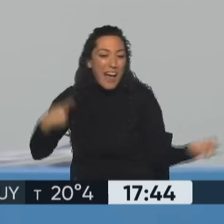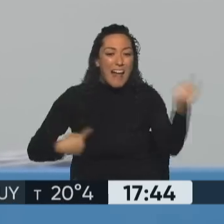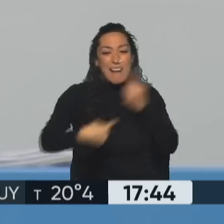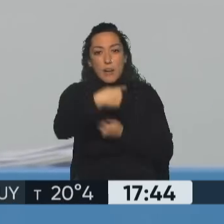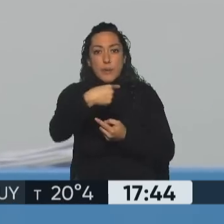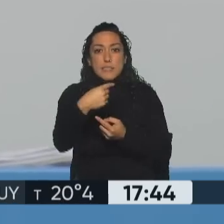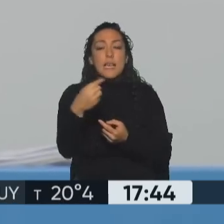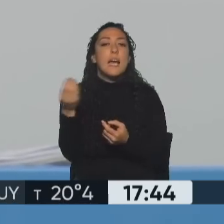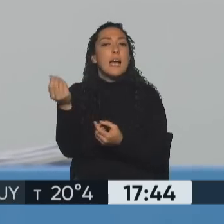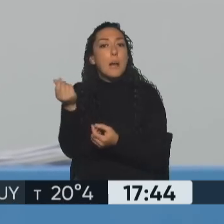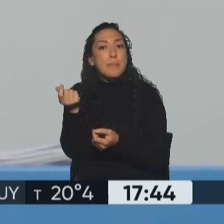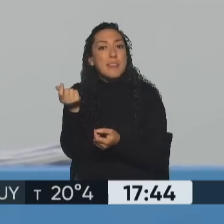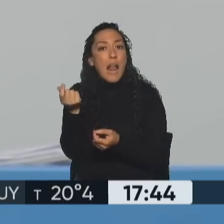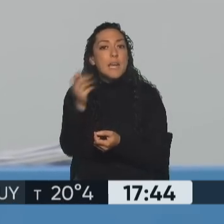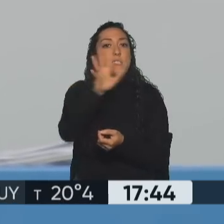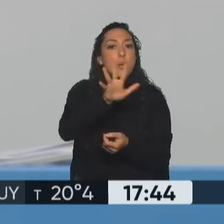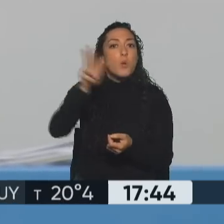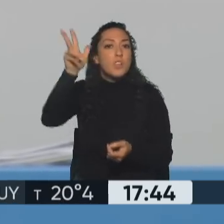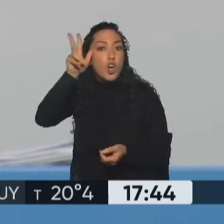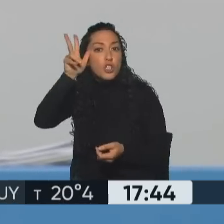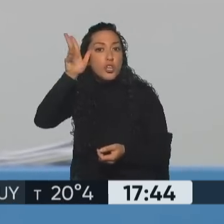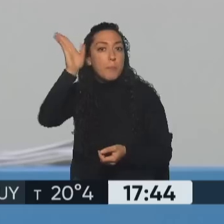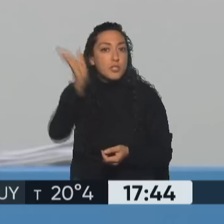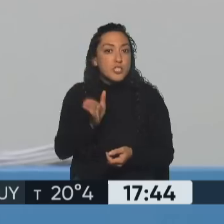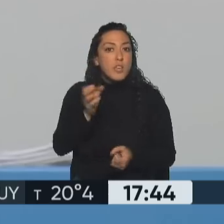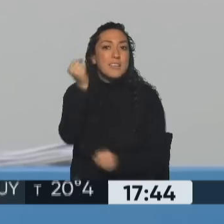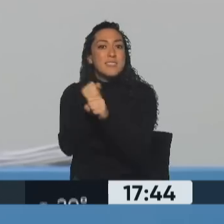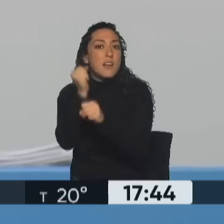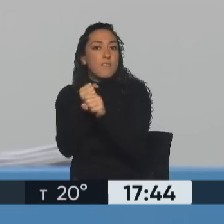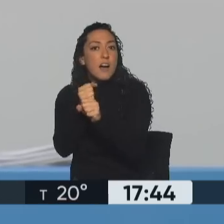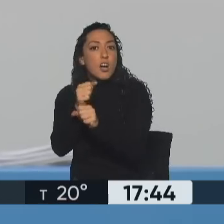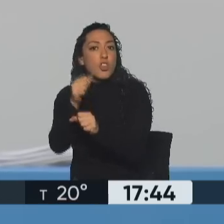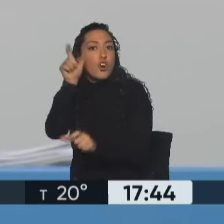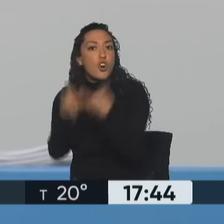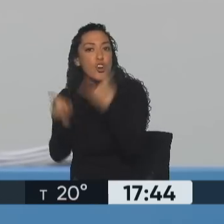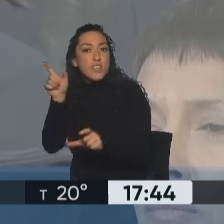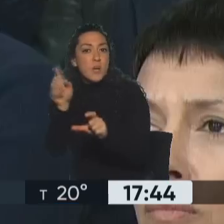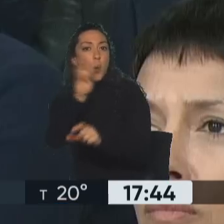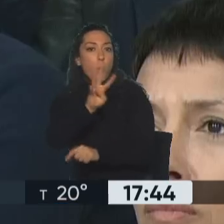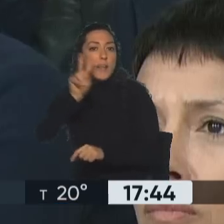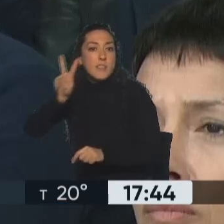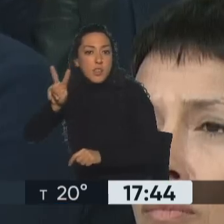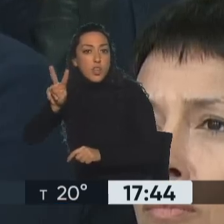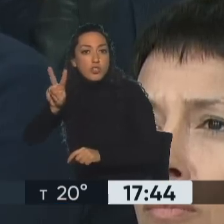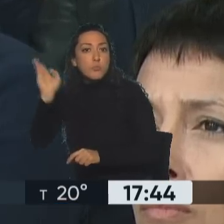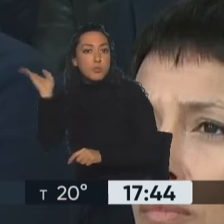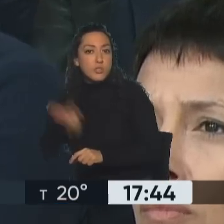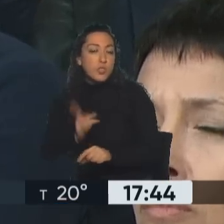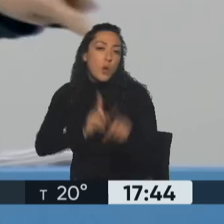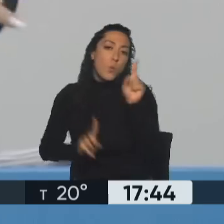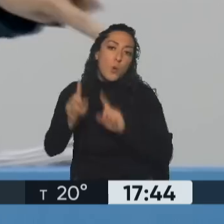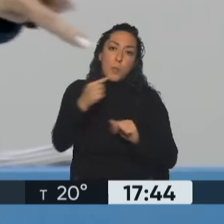el capital remunera al 58%, los trabajadores al 42%, algunos dicen que hemos perforado en algunas